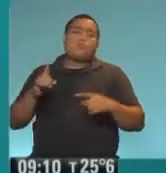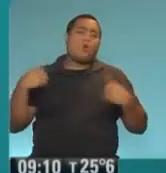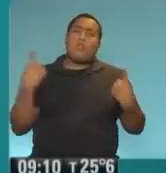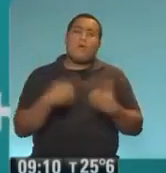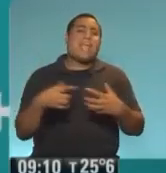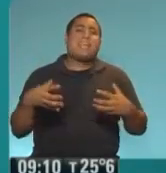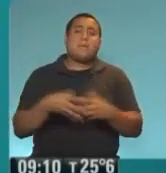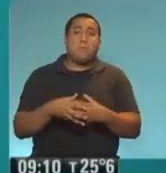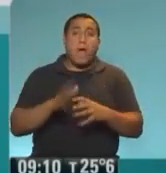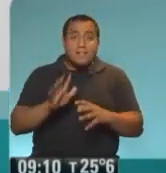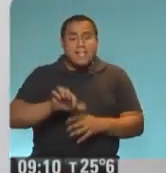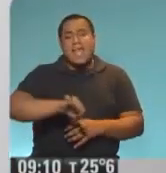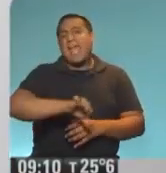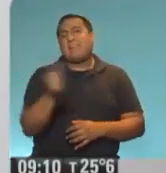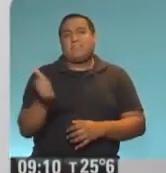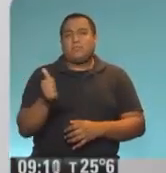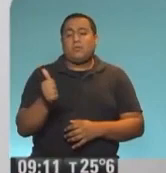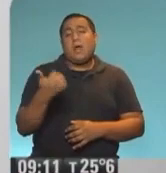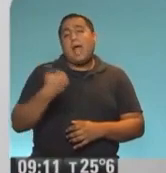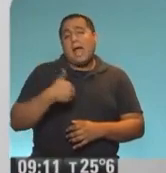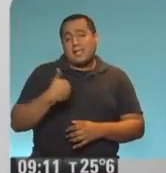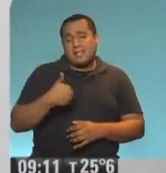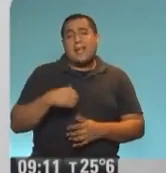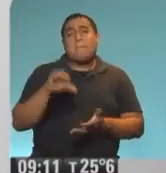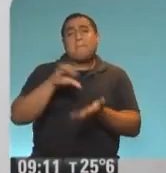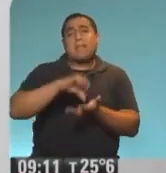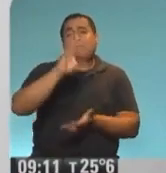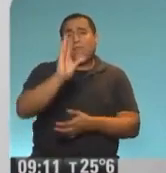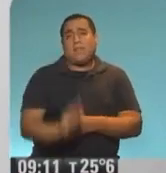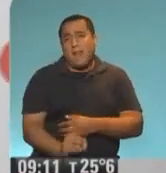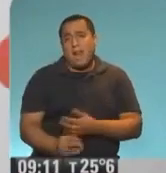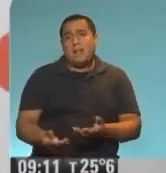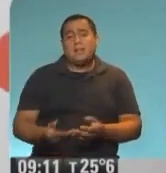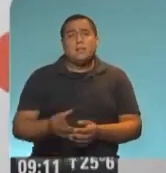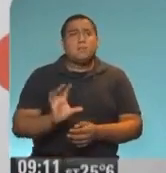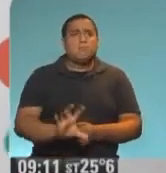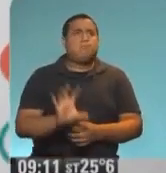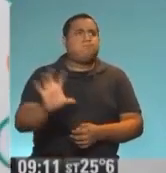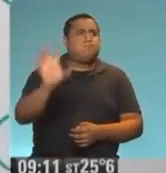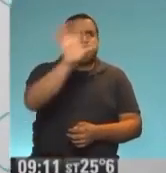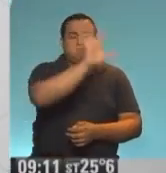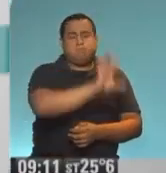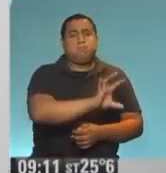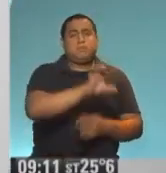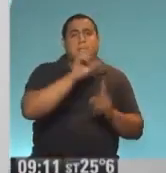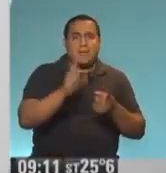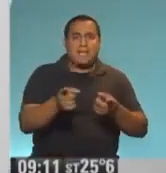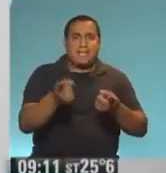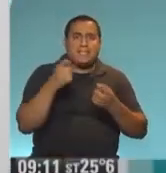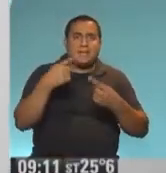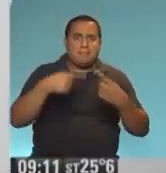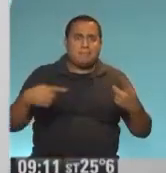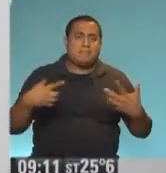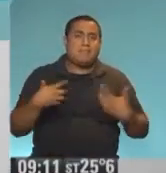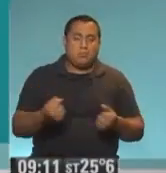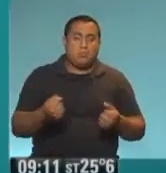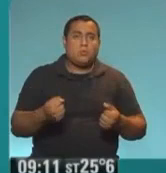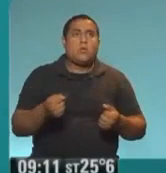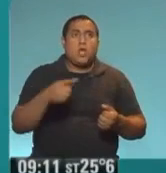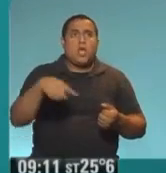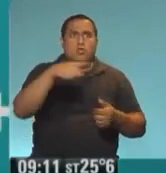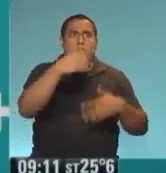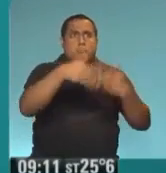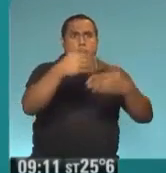siempre, de un país difícil, de un país federal, donde los estados tienen muchas atribuciones de salud, sin embargo, todos hemos hecho la